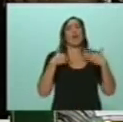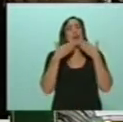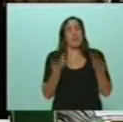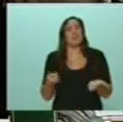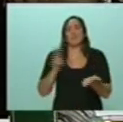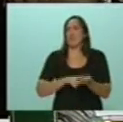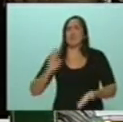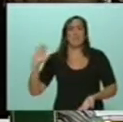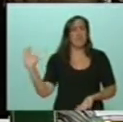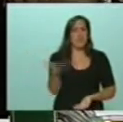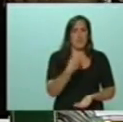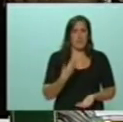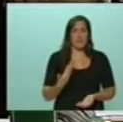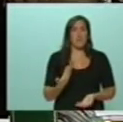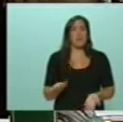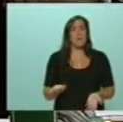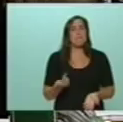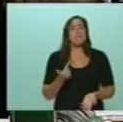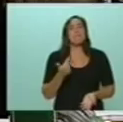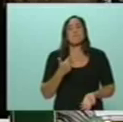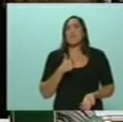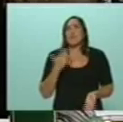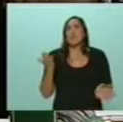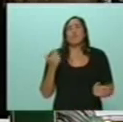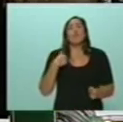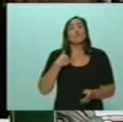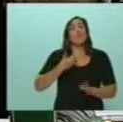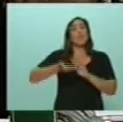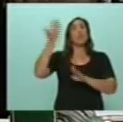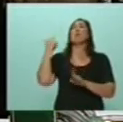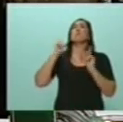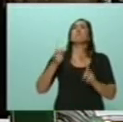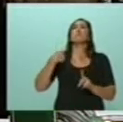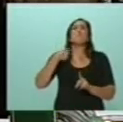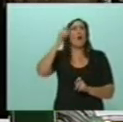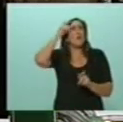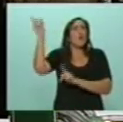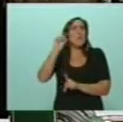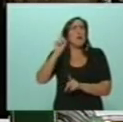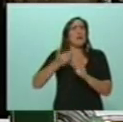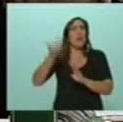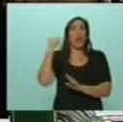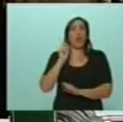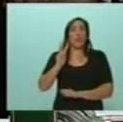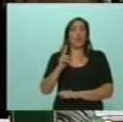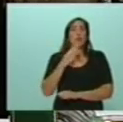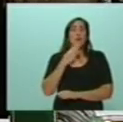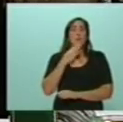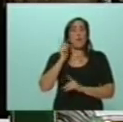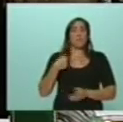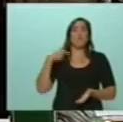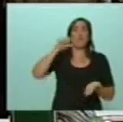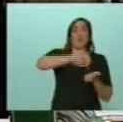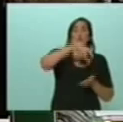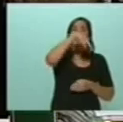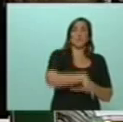reiterar esta frase que sin querer y sin imaginar lo que iba a pasar, dije el 2 de abril, el día que estábamos en Puerto